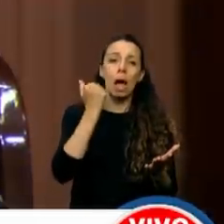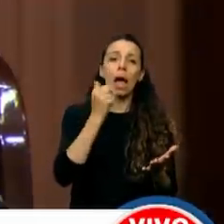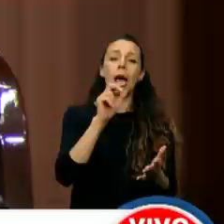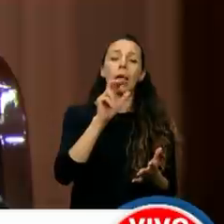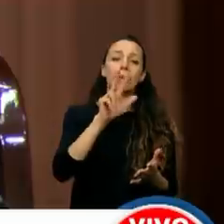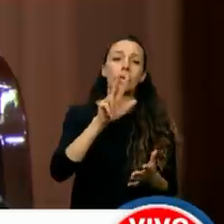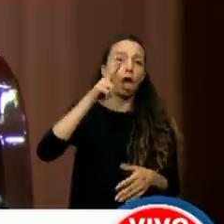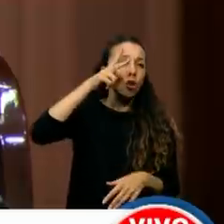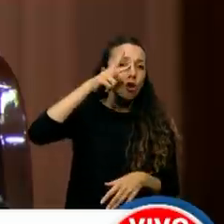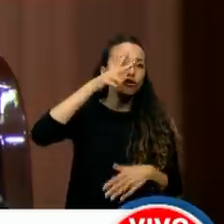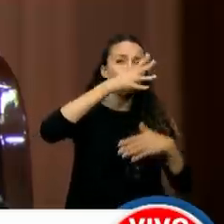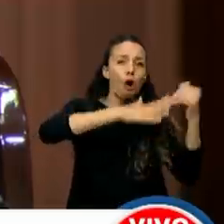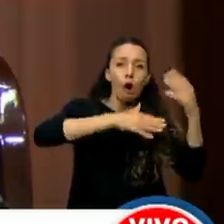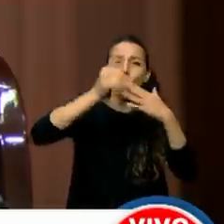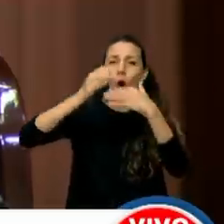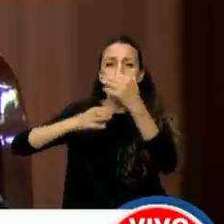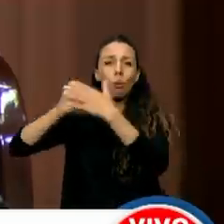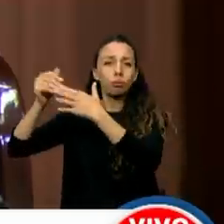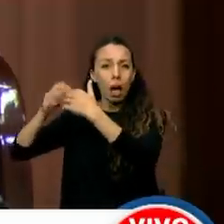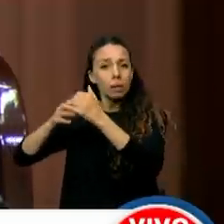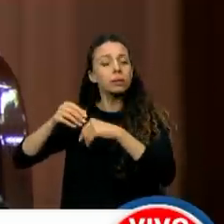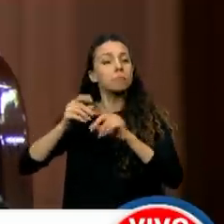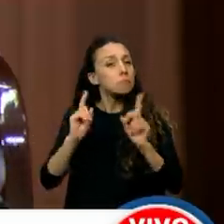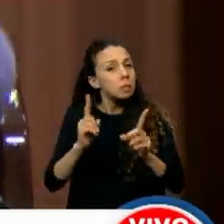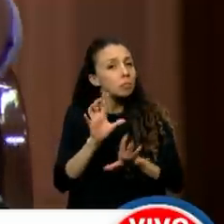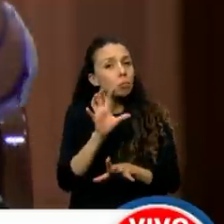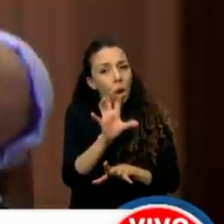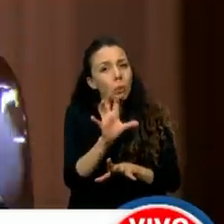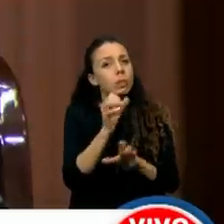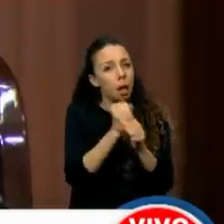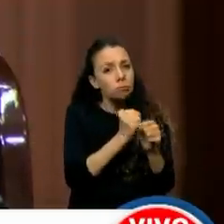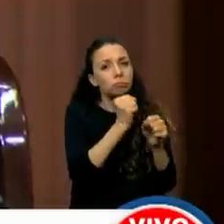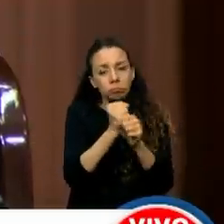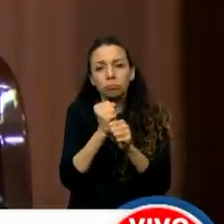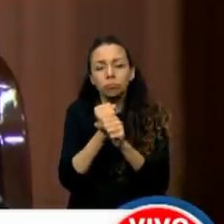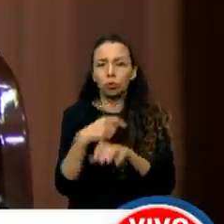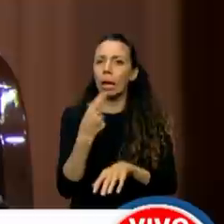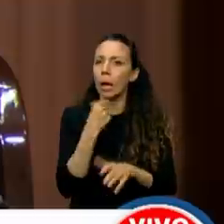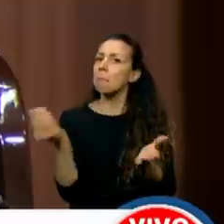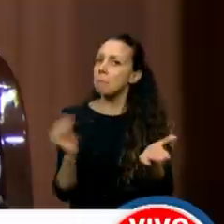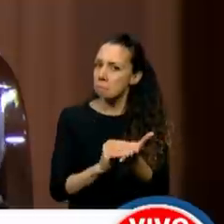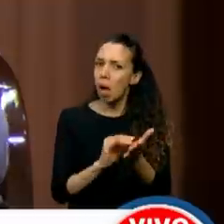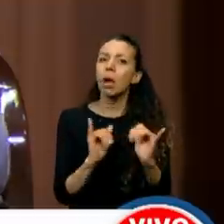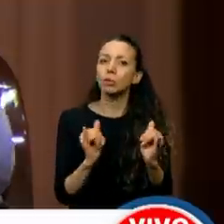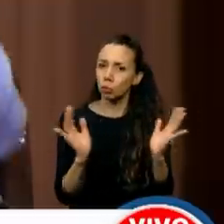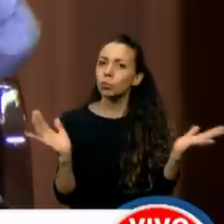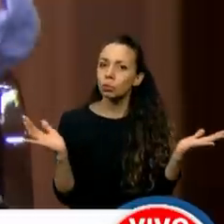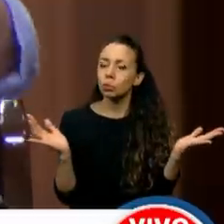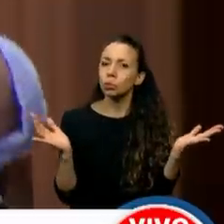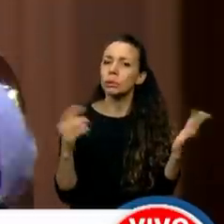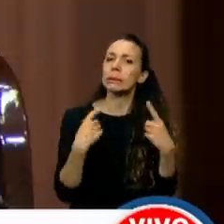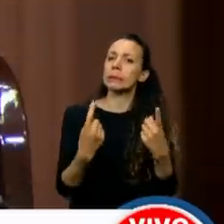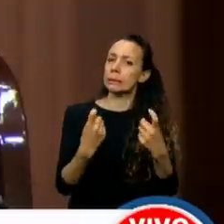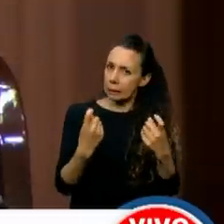que se van a estar ejecutando en la provincia queremos más sí necesitamos más